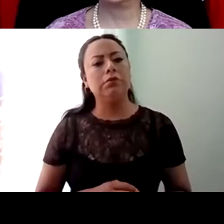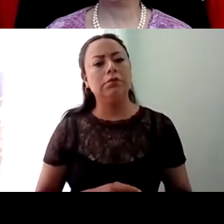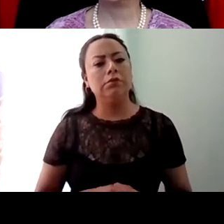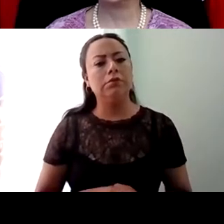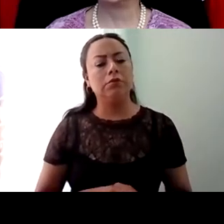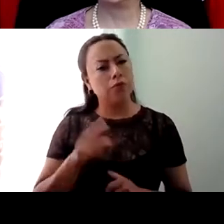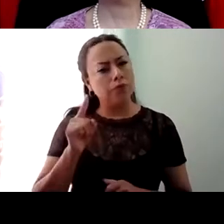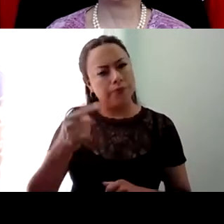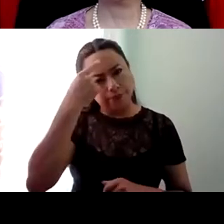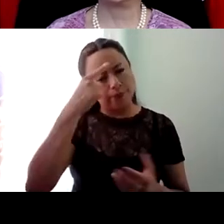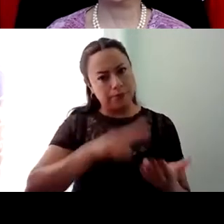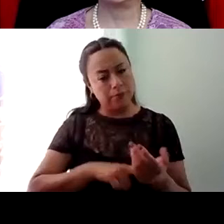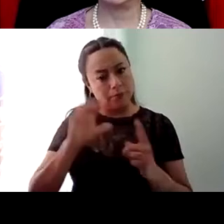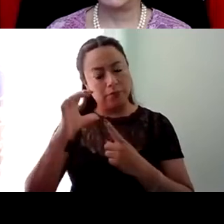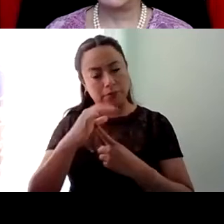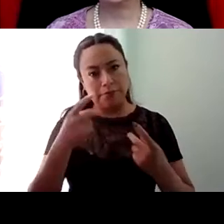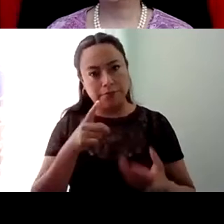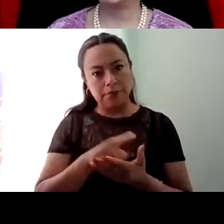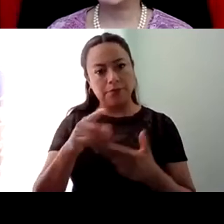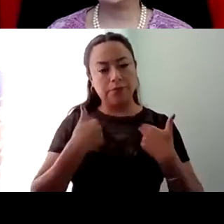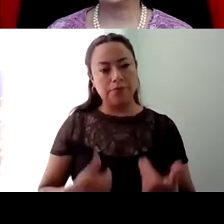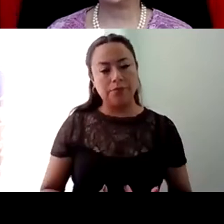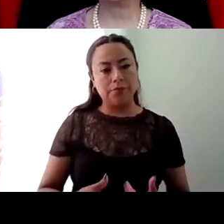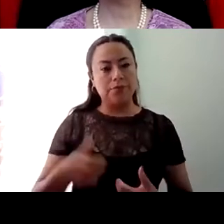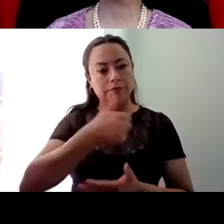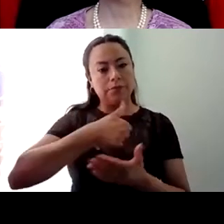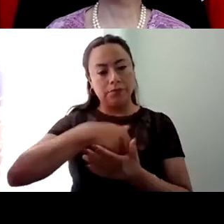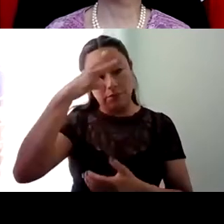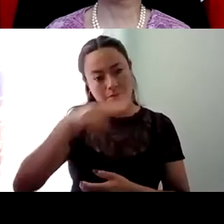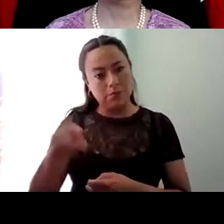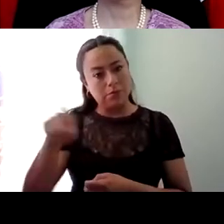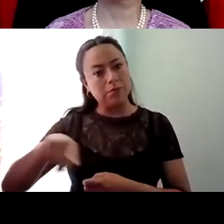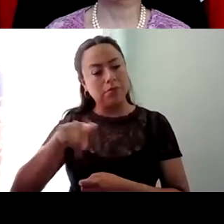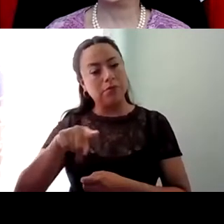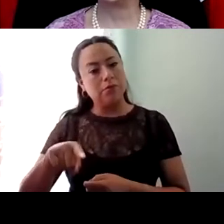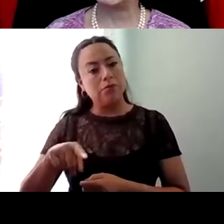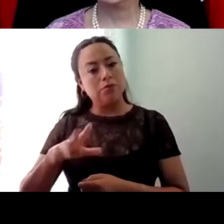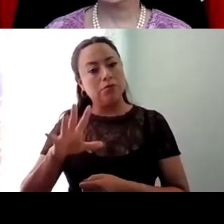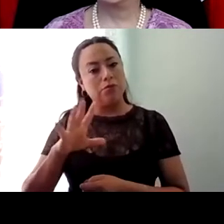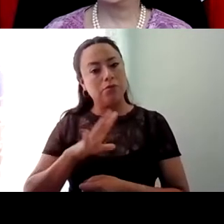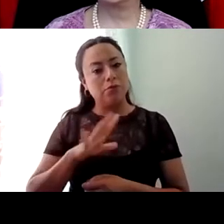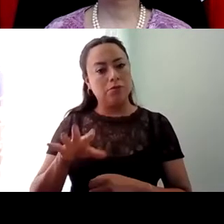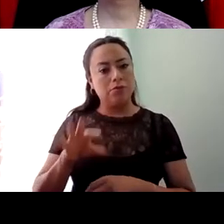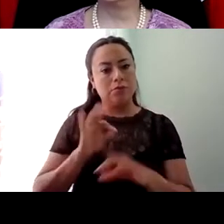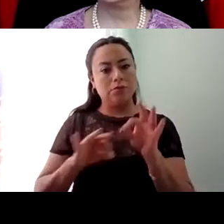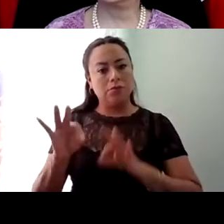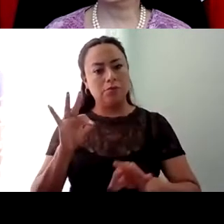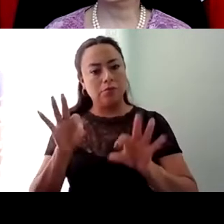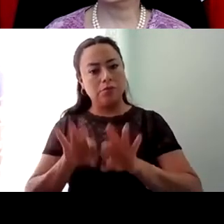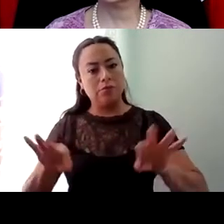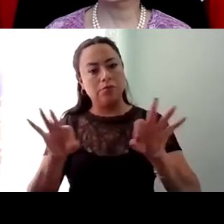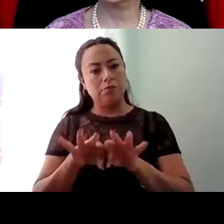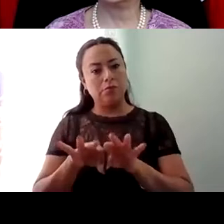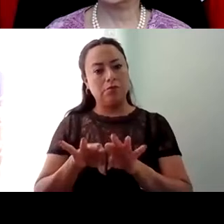considera que la Comisión de Derechos Humanos de la Ciudad de México ha sufrido cambios importantes en su actuar a raíz de